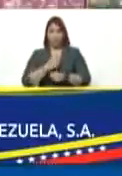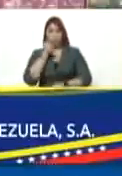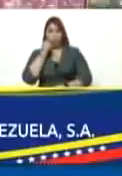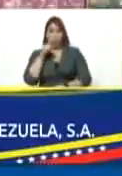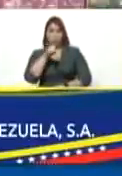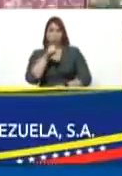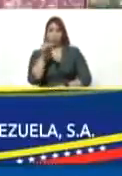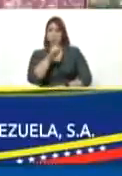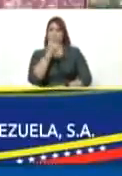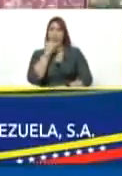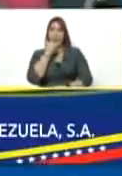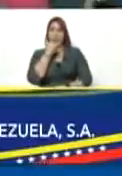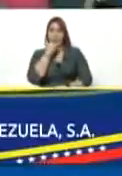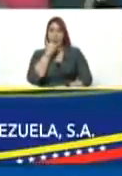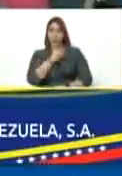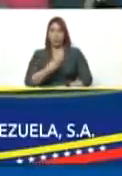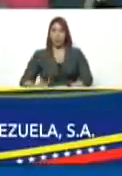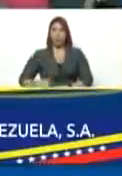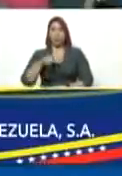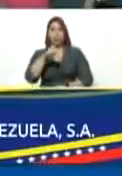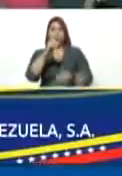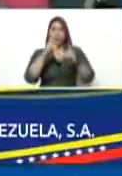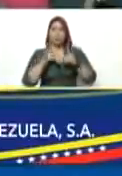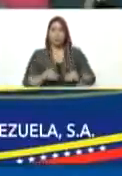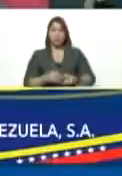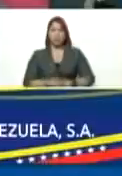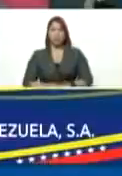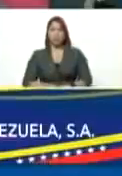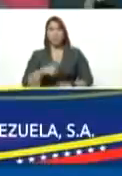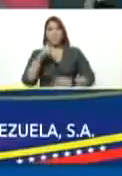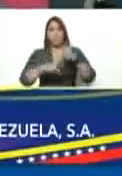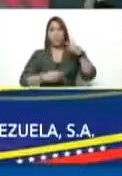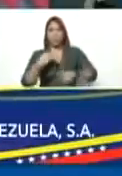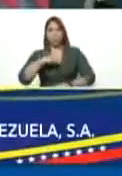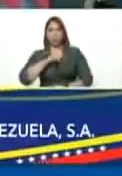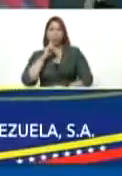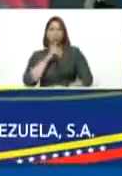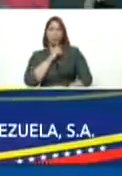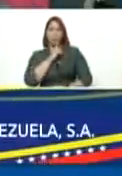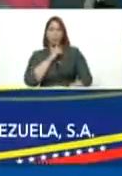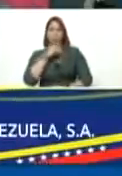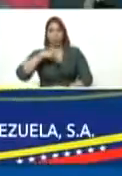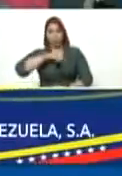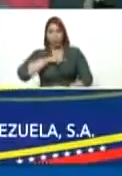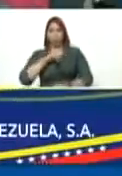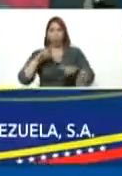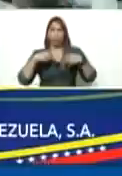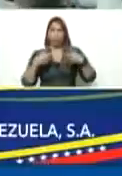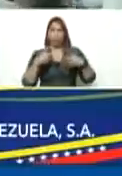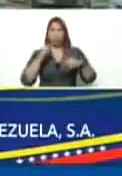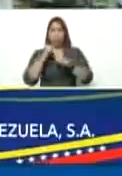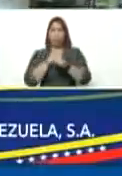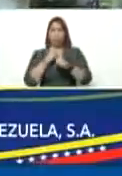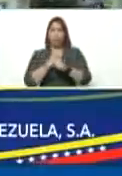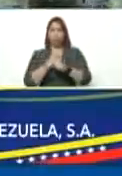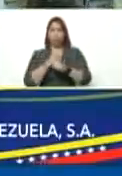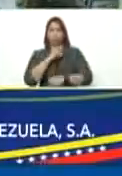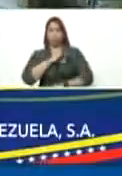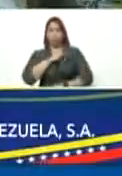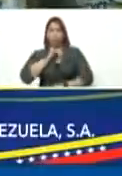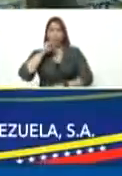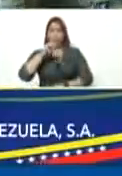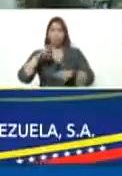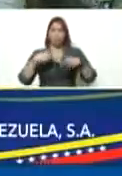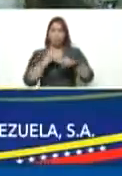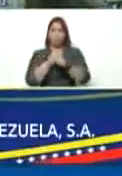equivoca, presidente, cuando usted decide este plan que nos está llamando a nosotros a una nueva gestión socialista, a una nueva gestión de la